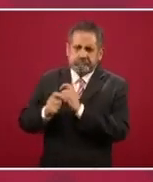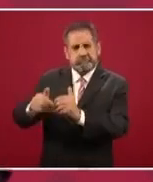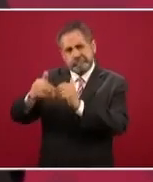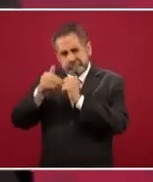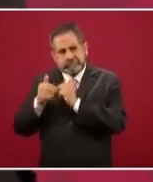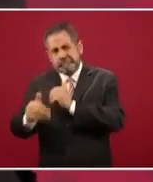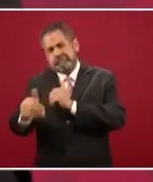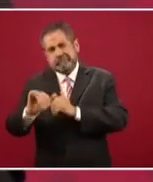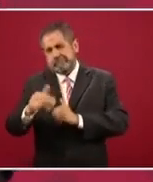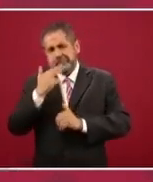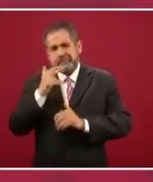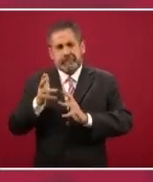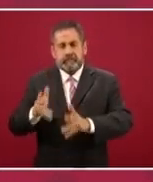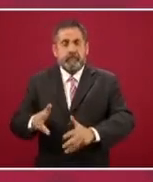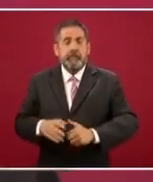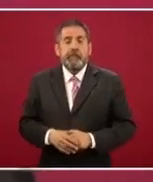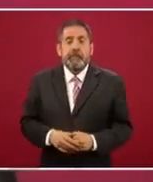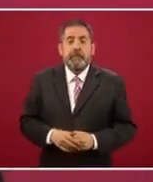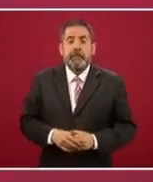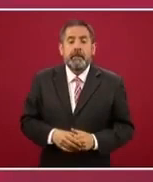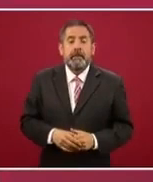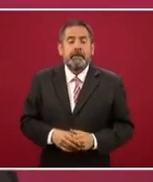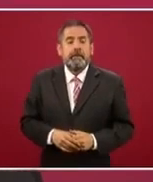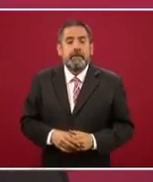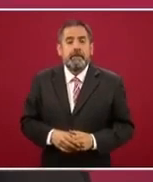establecido, en donde